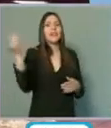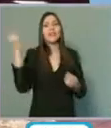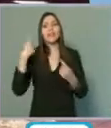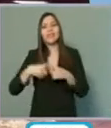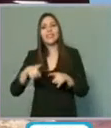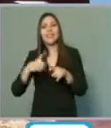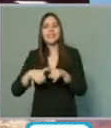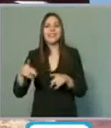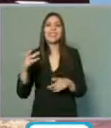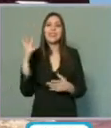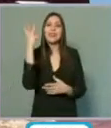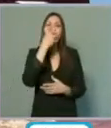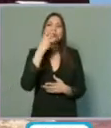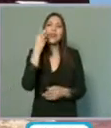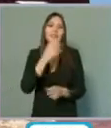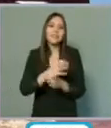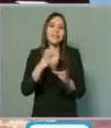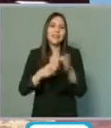Algo bonito.